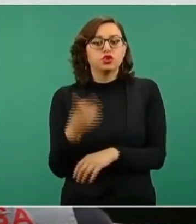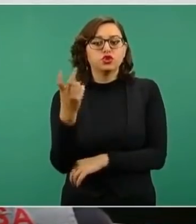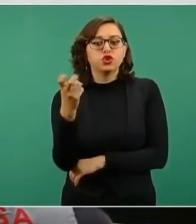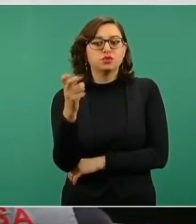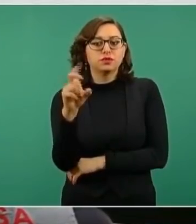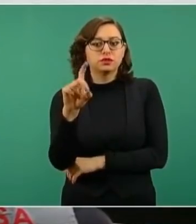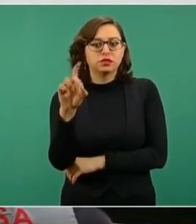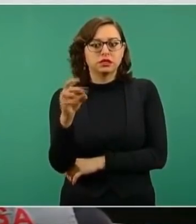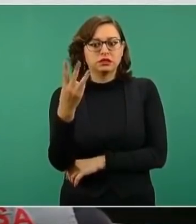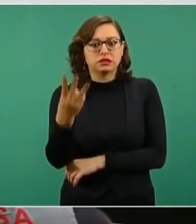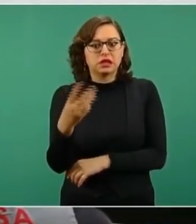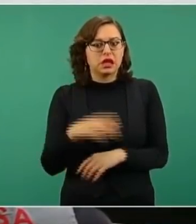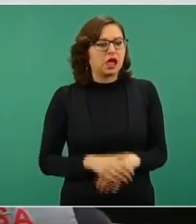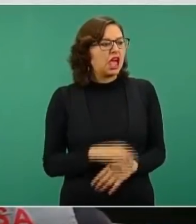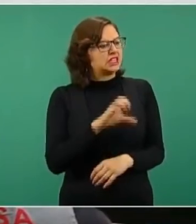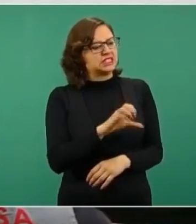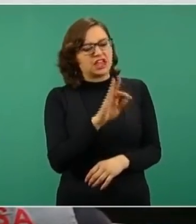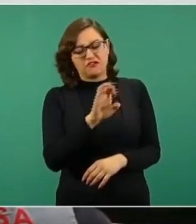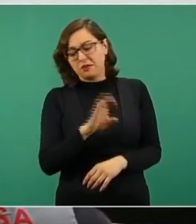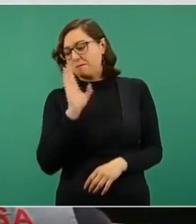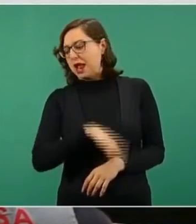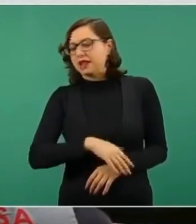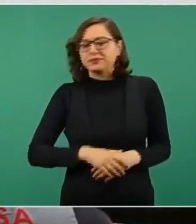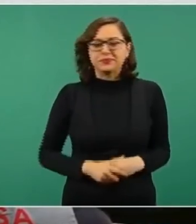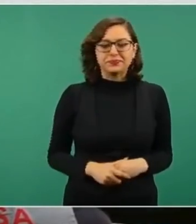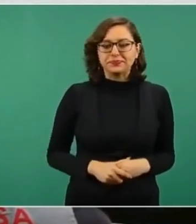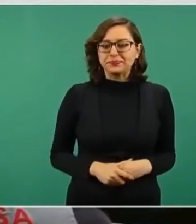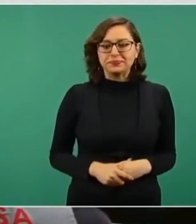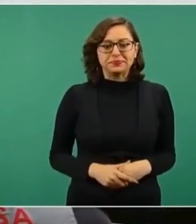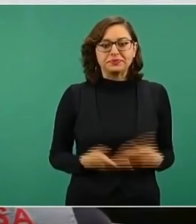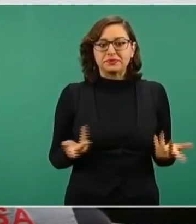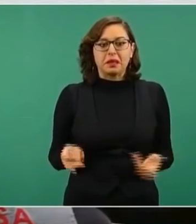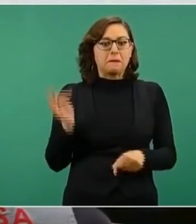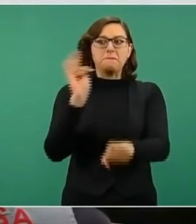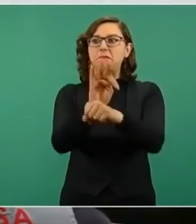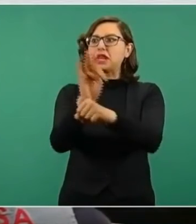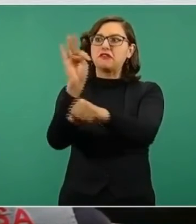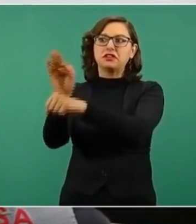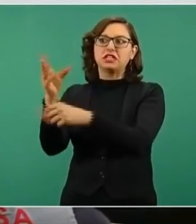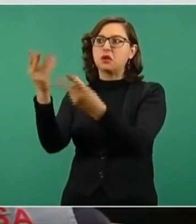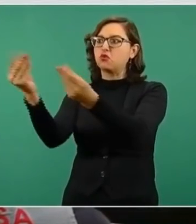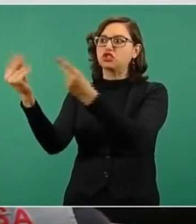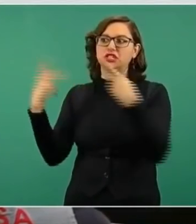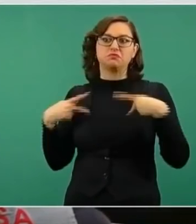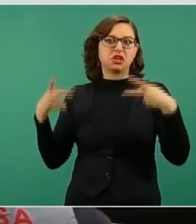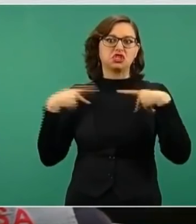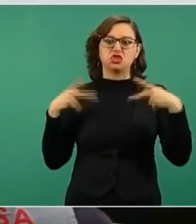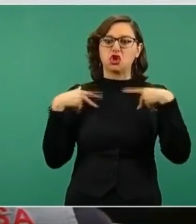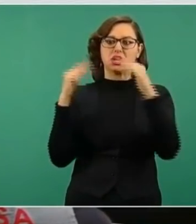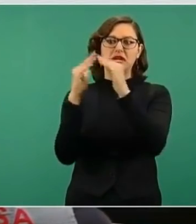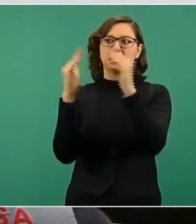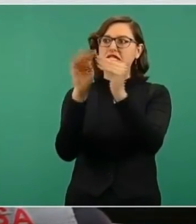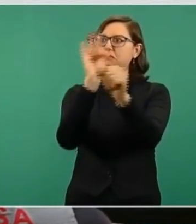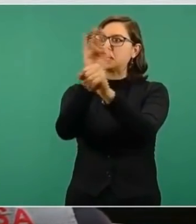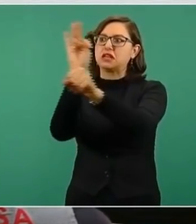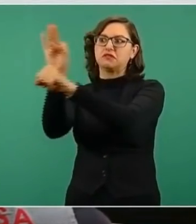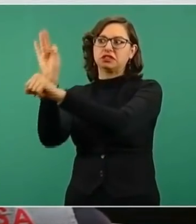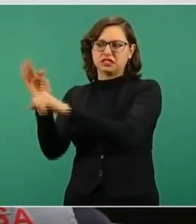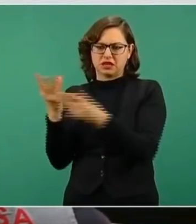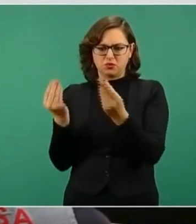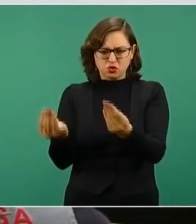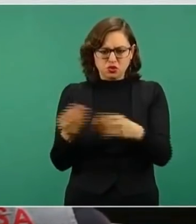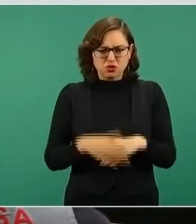Te dicen, es que la CFE es ineficiente, tiene subsidios altísimos, por eso es que va a quebrar, porque es ineficiente.